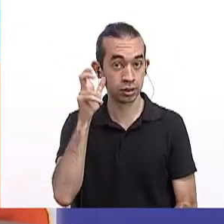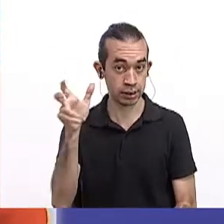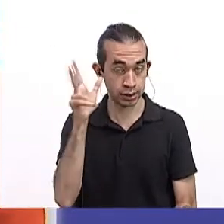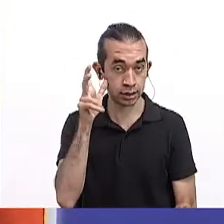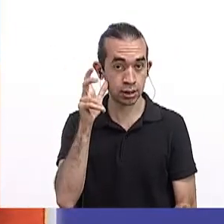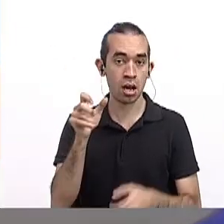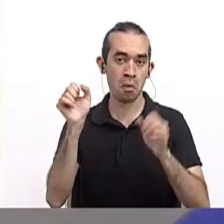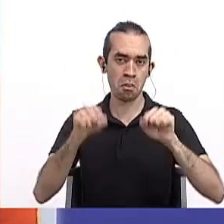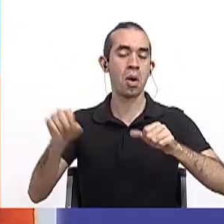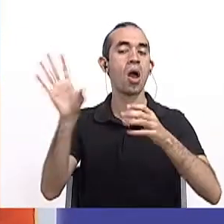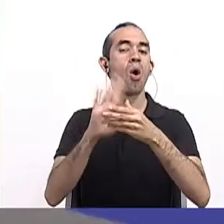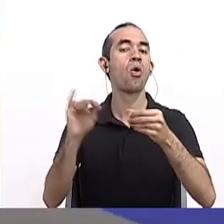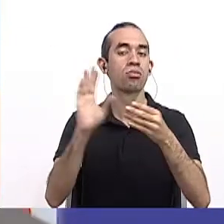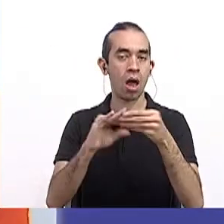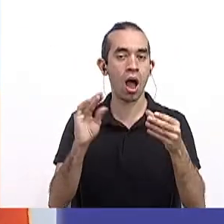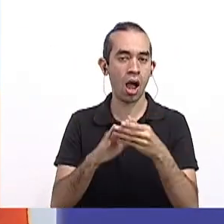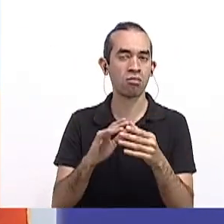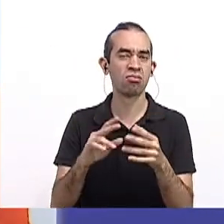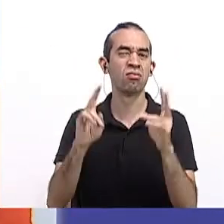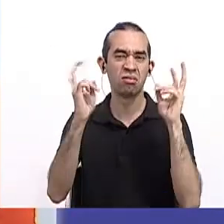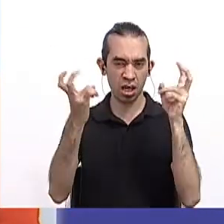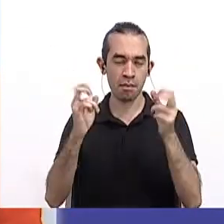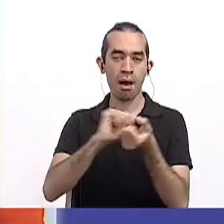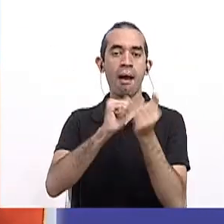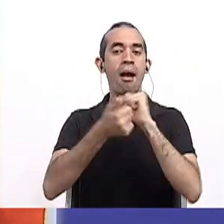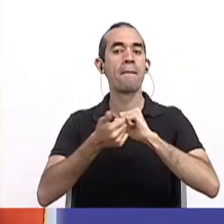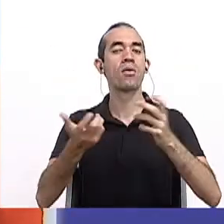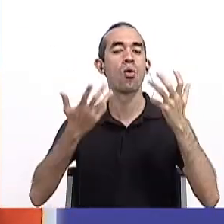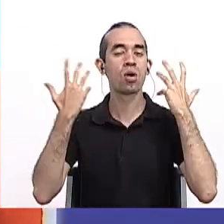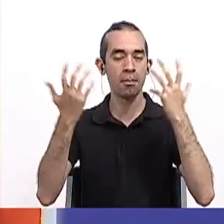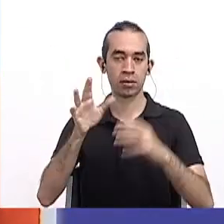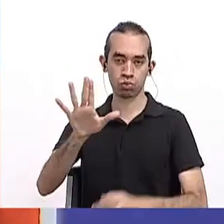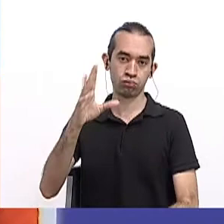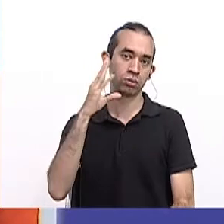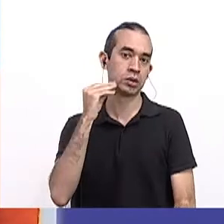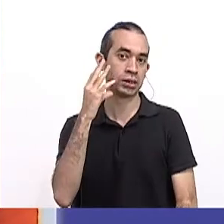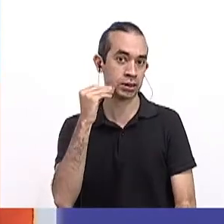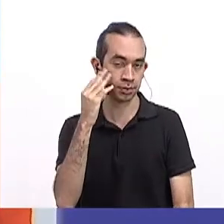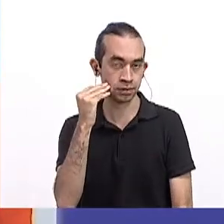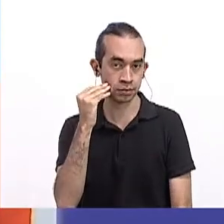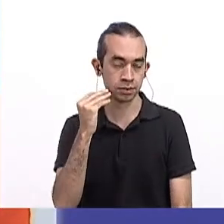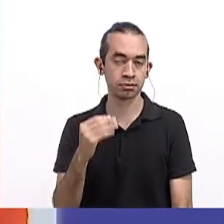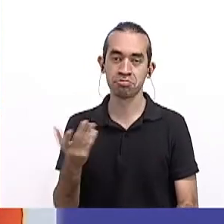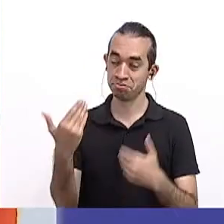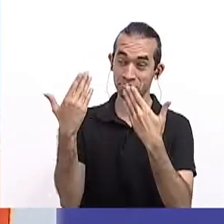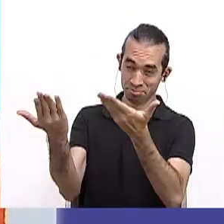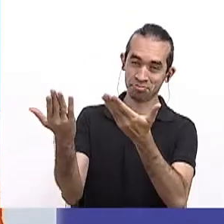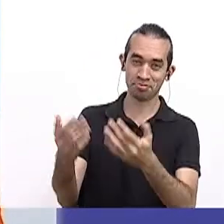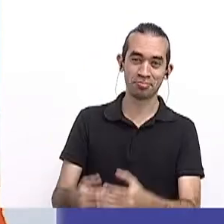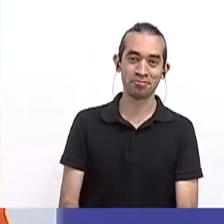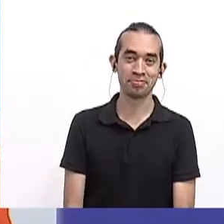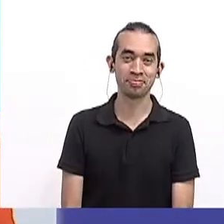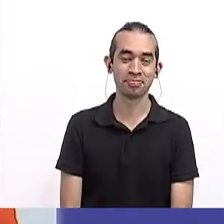puede contar acerca del cambio climático desde su experiencia. Adelante, Mariela.